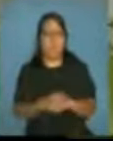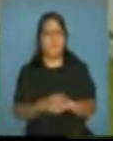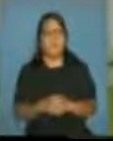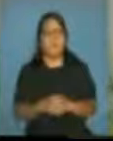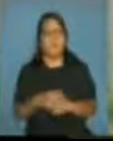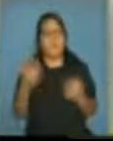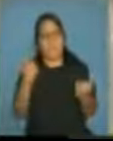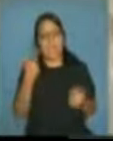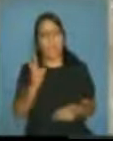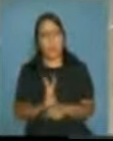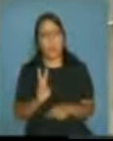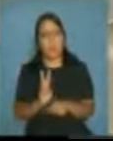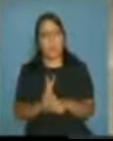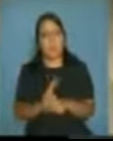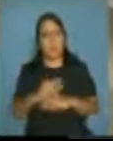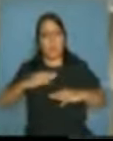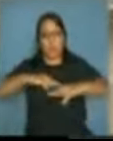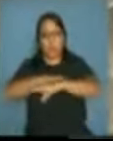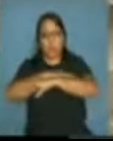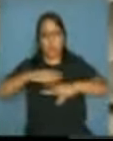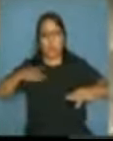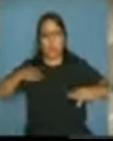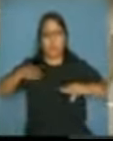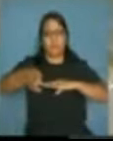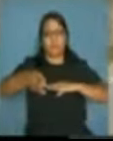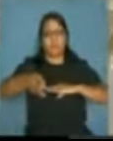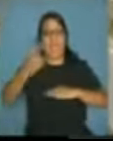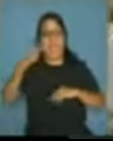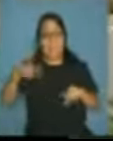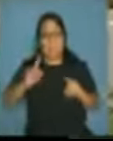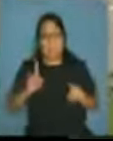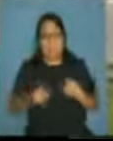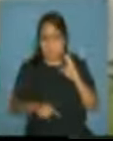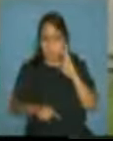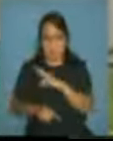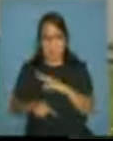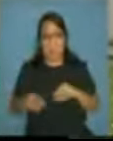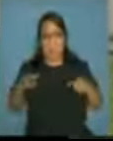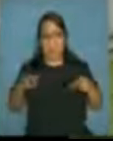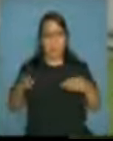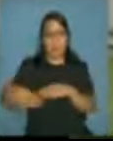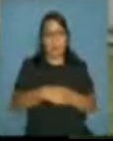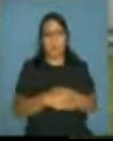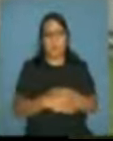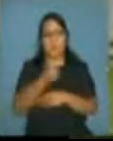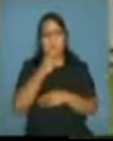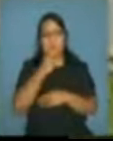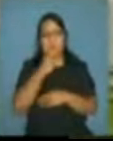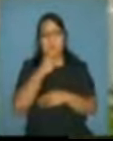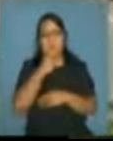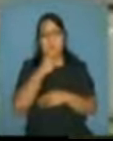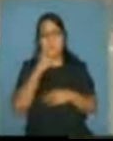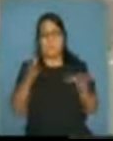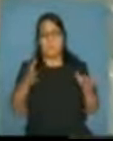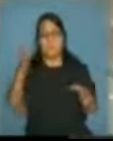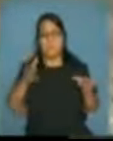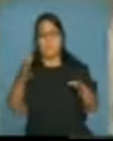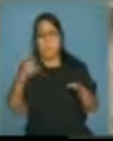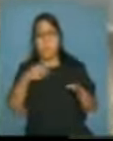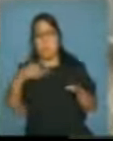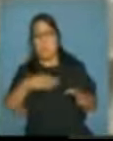tener en cuenta lo siguiente, cruce de ruta. En este momento, cruce de ruta. ¿Qué es lo que pasa? Vos cuando venís en el sentido